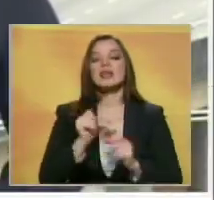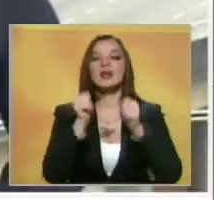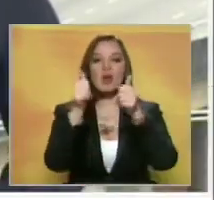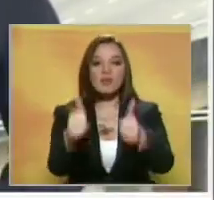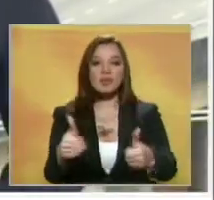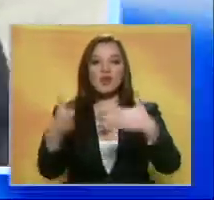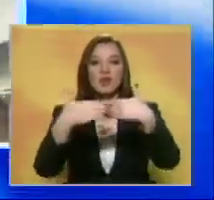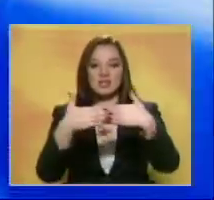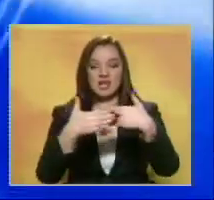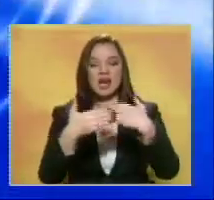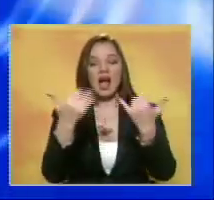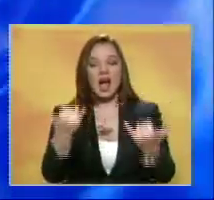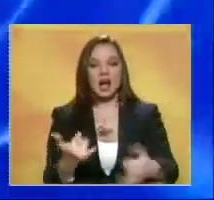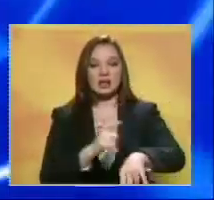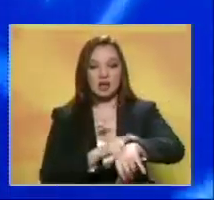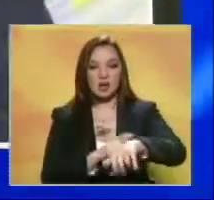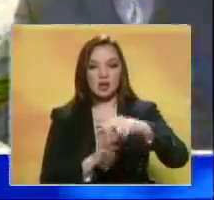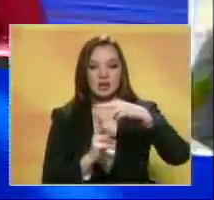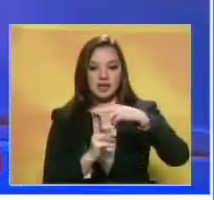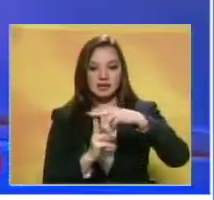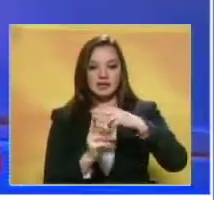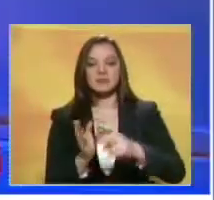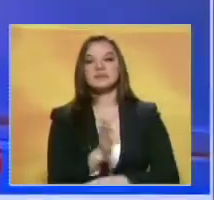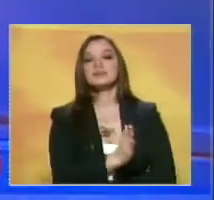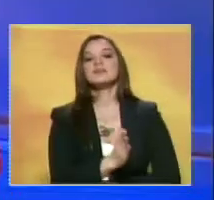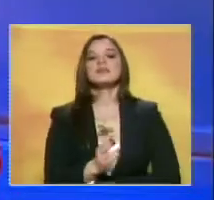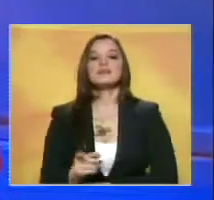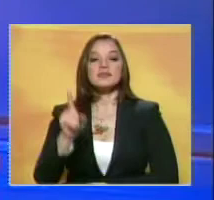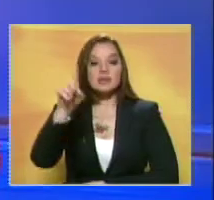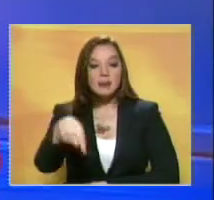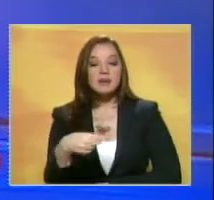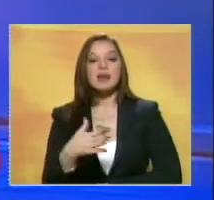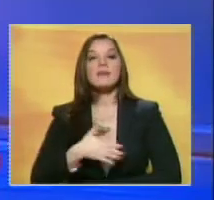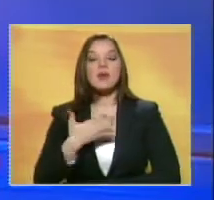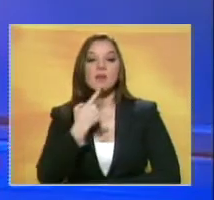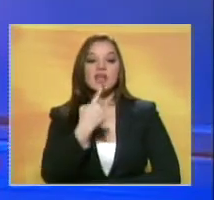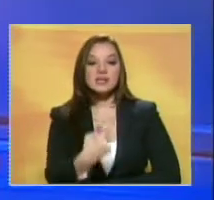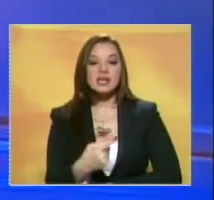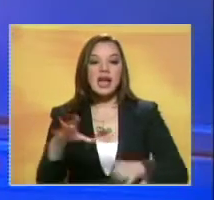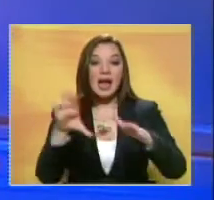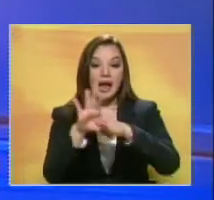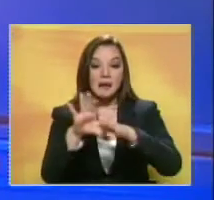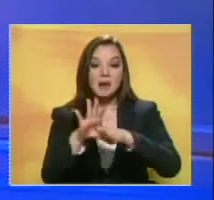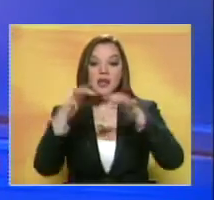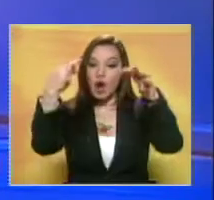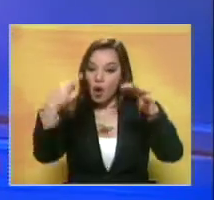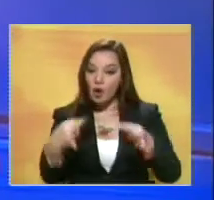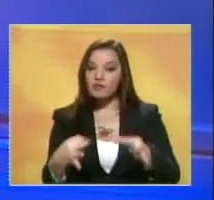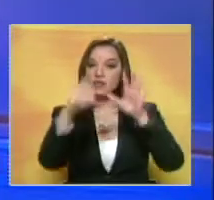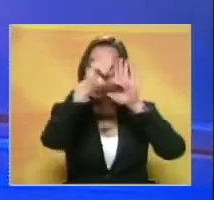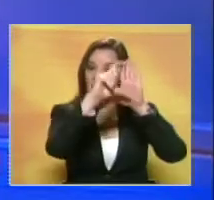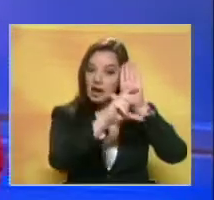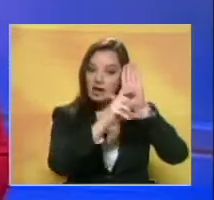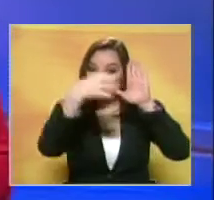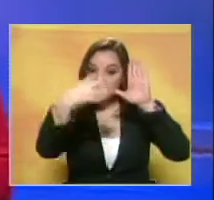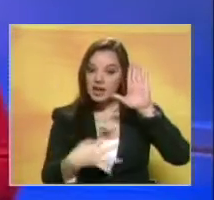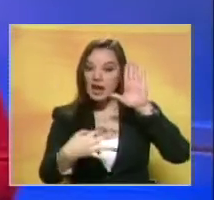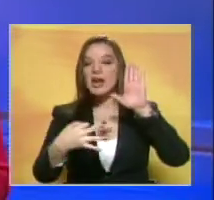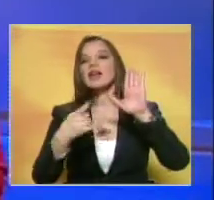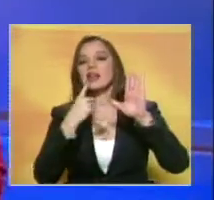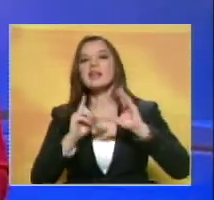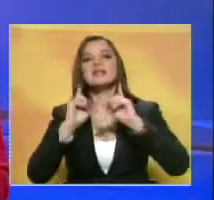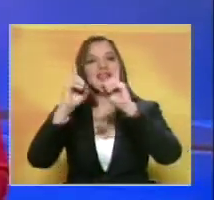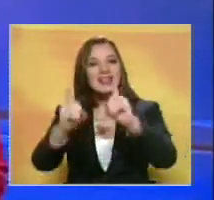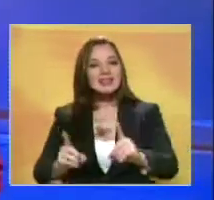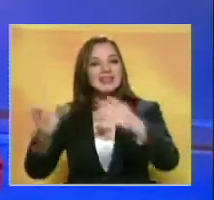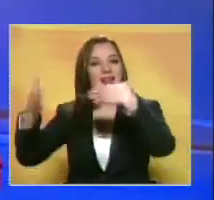esta hora desde el estado Táchira. Muchísimas gracias, Javier. También podemos agregar que este martes se oficializó en Gaceta Oficial Extraordinaria el cierre de